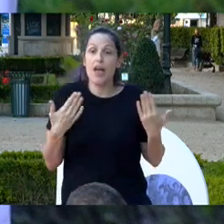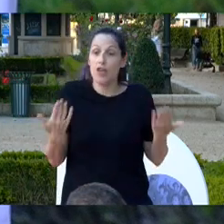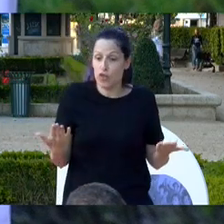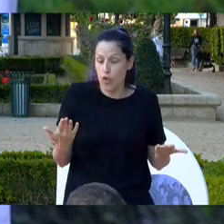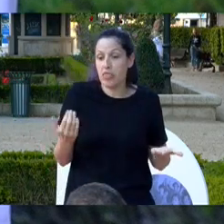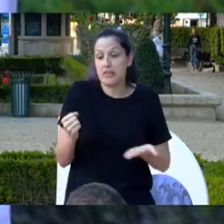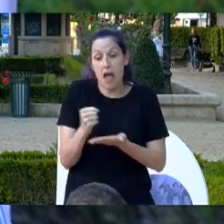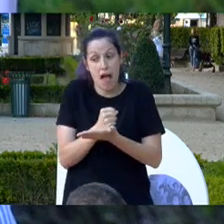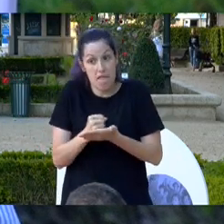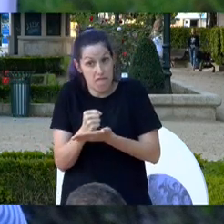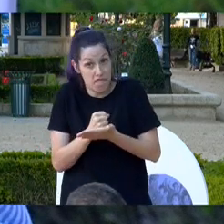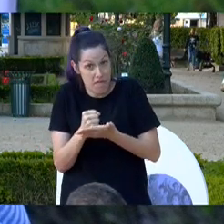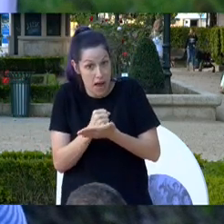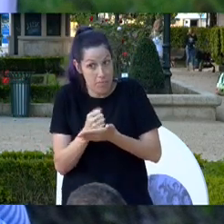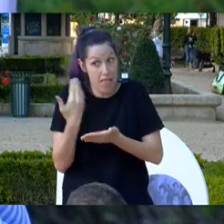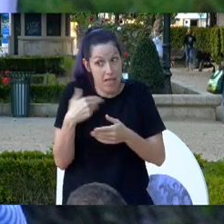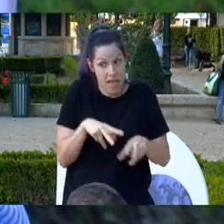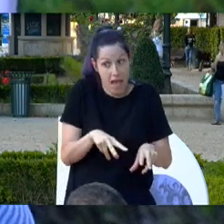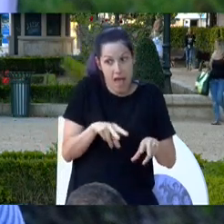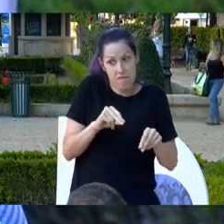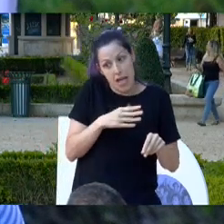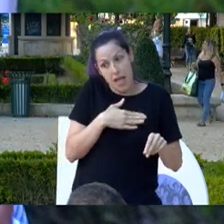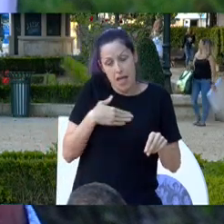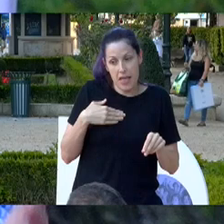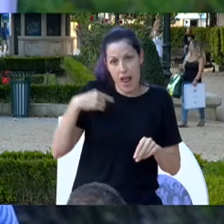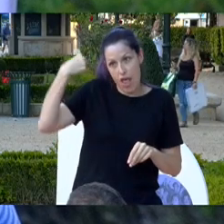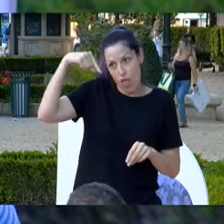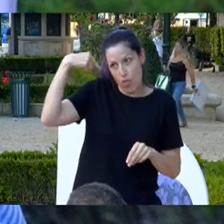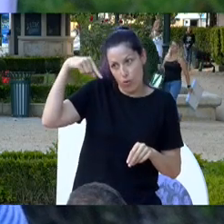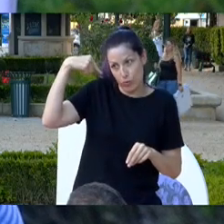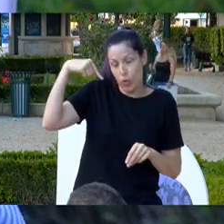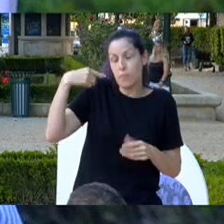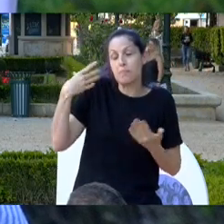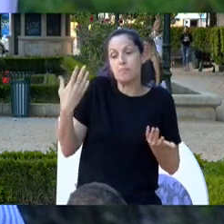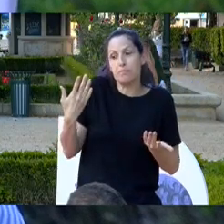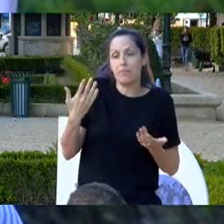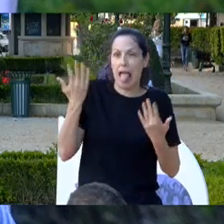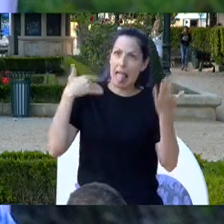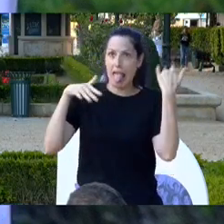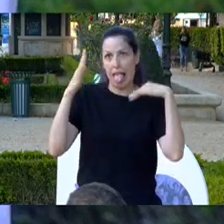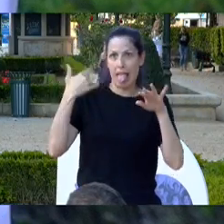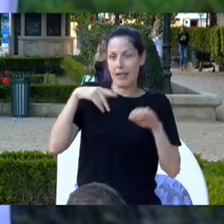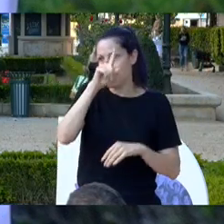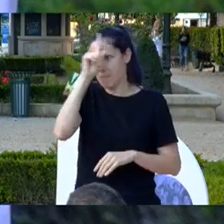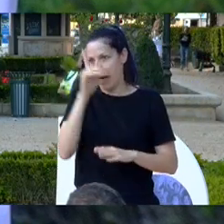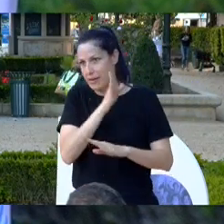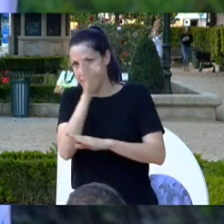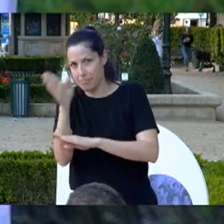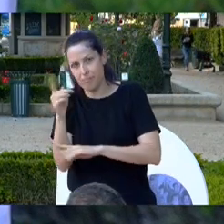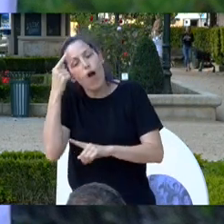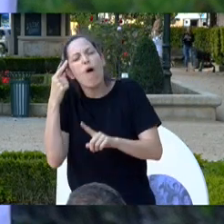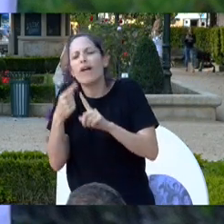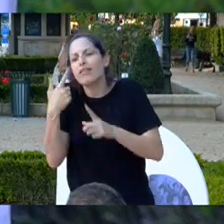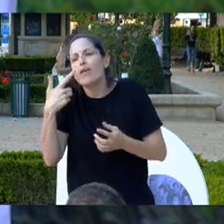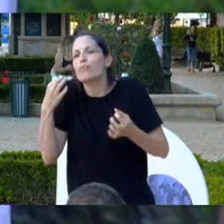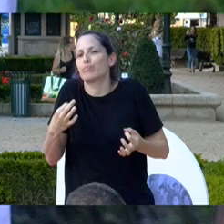farmacia, e coa disculpa de facer o seu doutoramento, marcha para Madrid para estar máis perto dela. Pero ese é outro capítulo